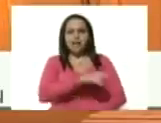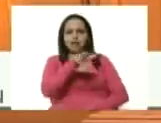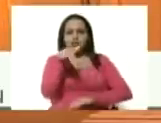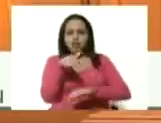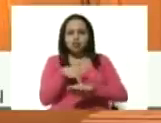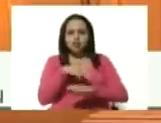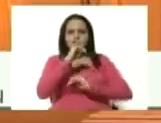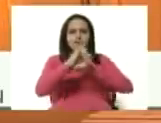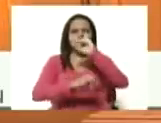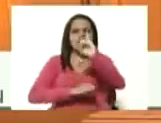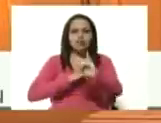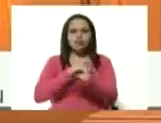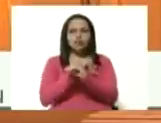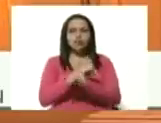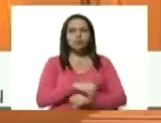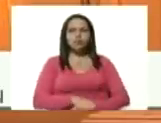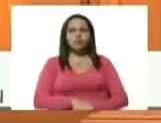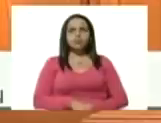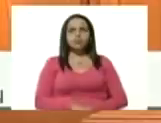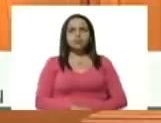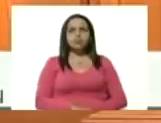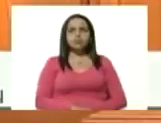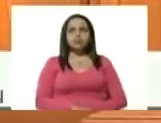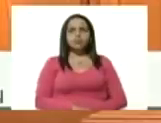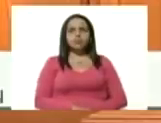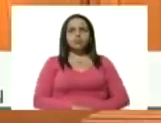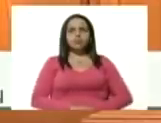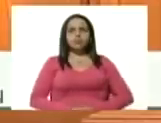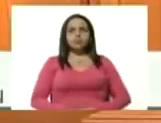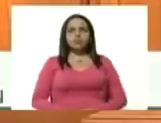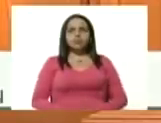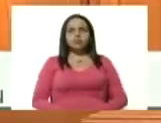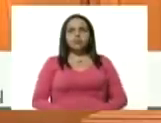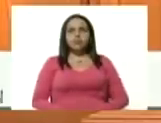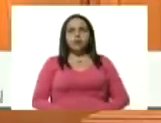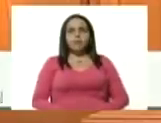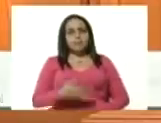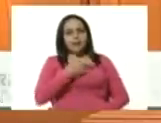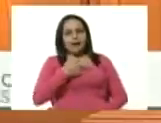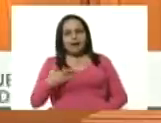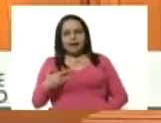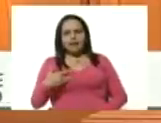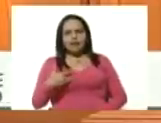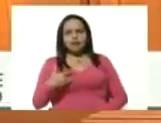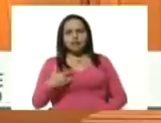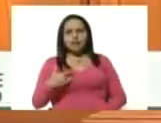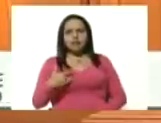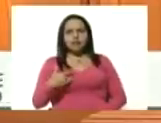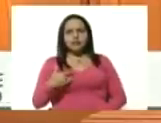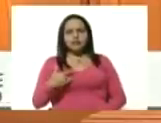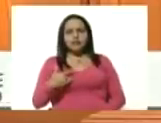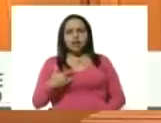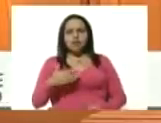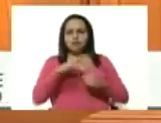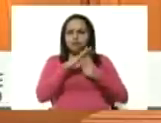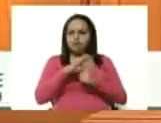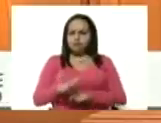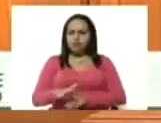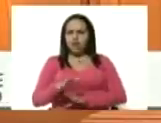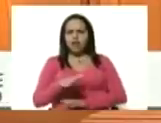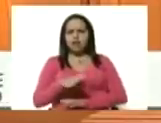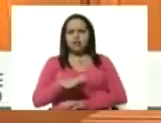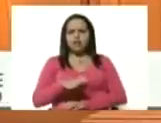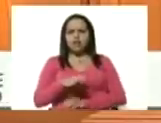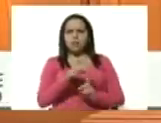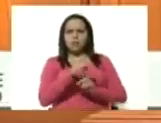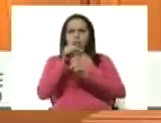nacionales, internacionales, para tratar de imponer sus matrices de opinión, pero ni siquiera